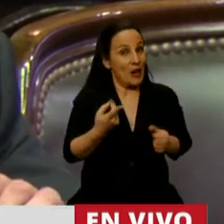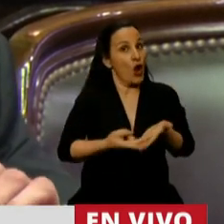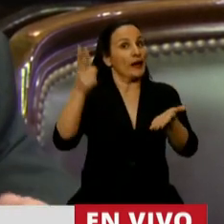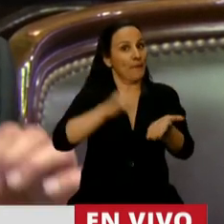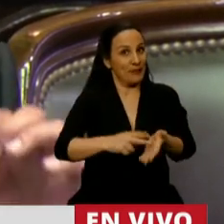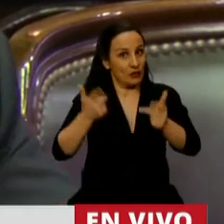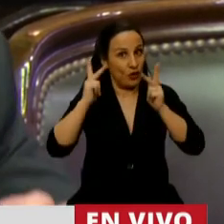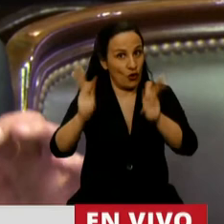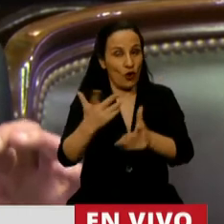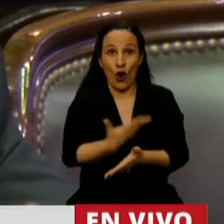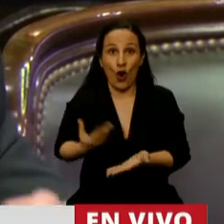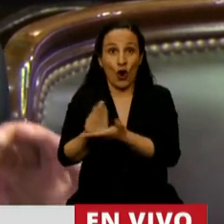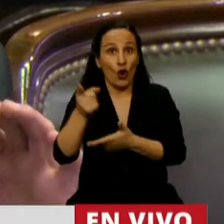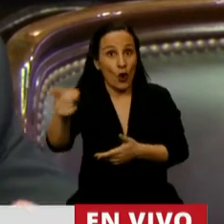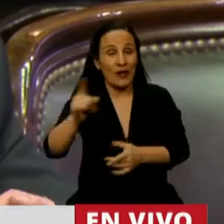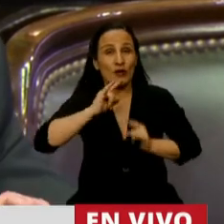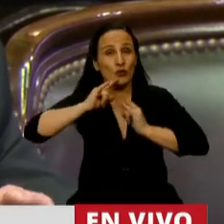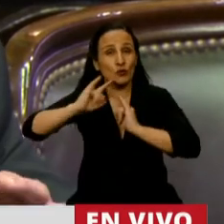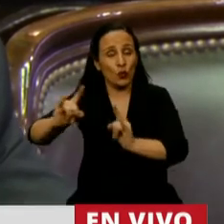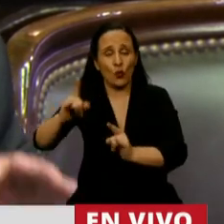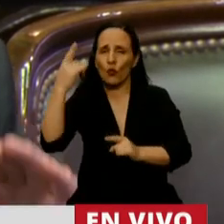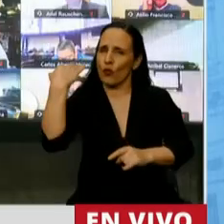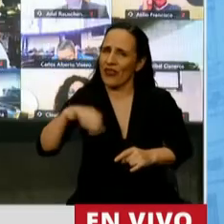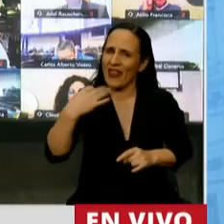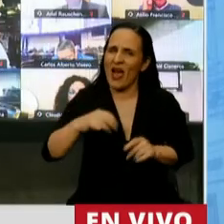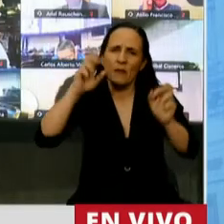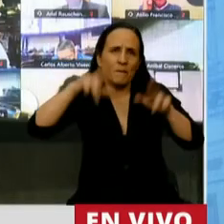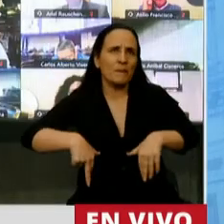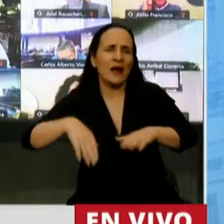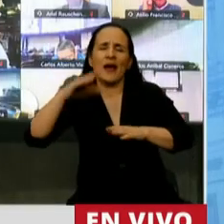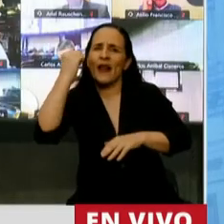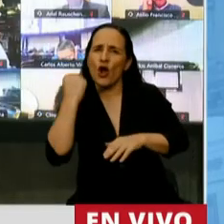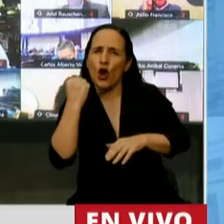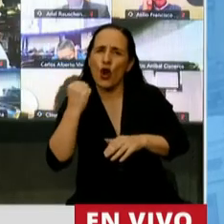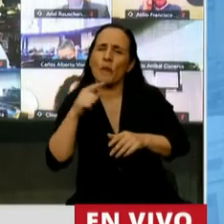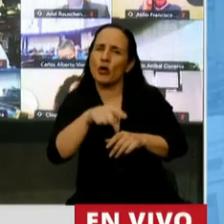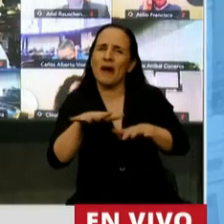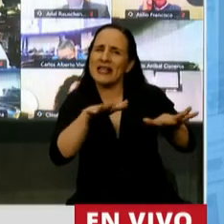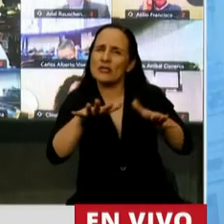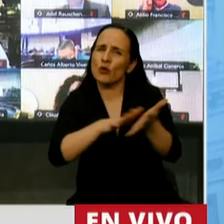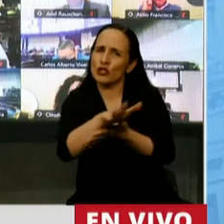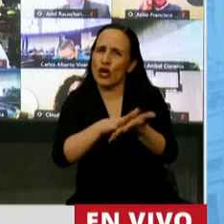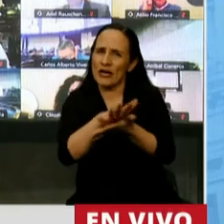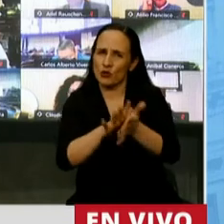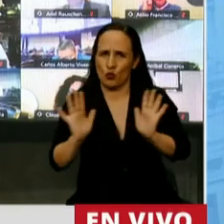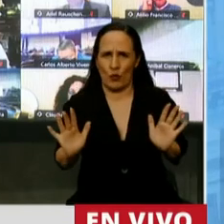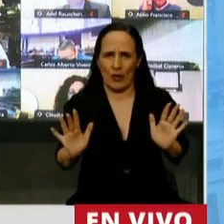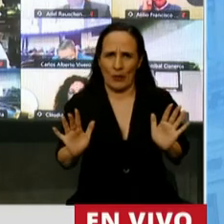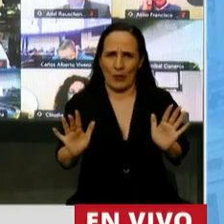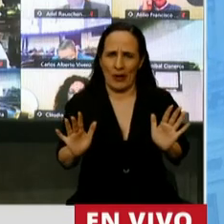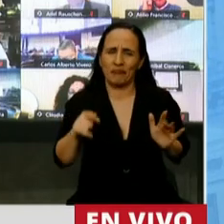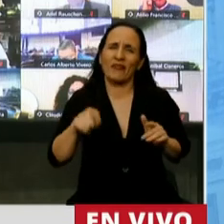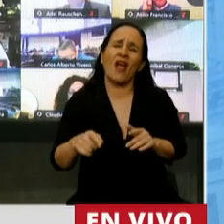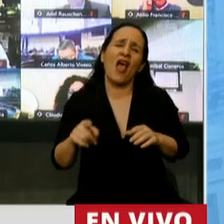al gobierno que tiene que poner en marcha un programa económico para resolver esta situación. No podemos